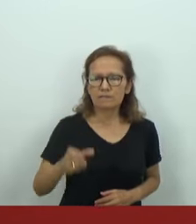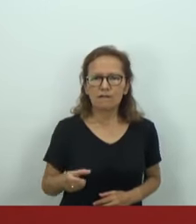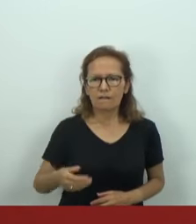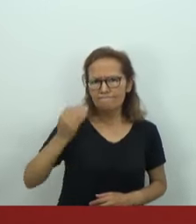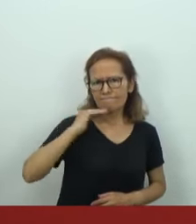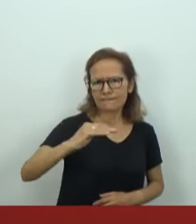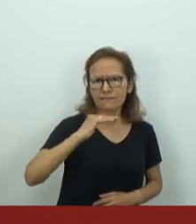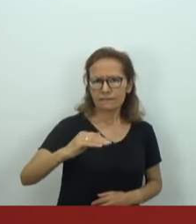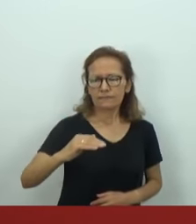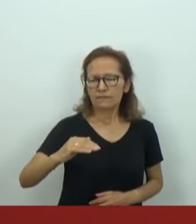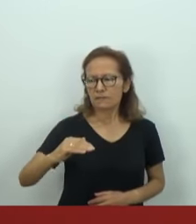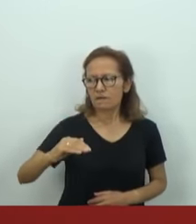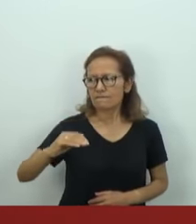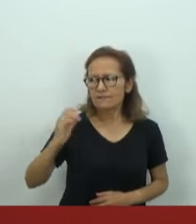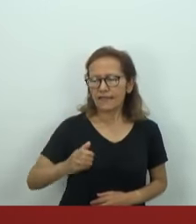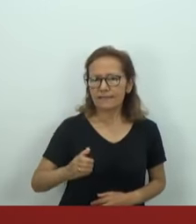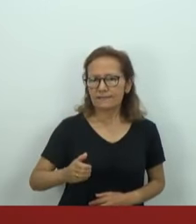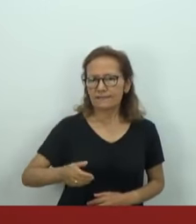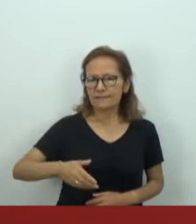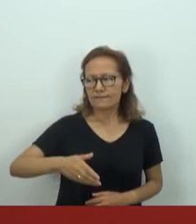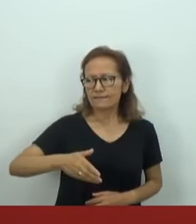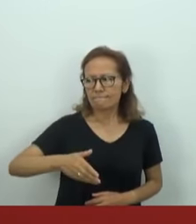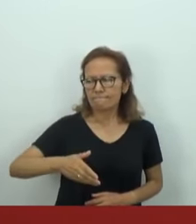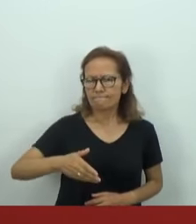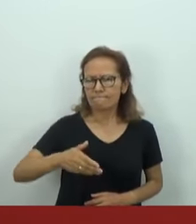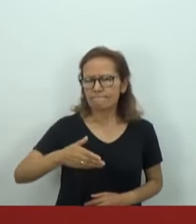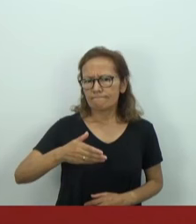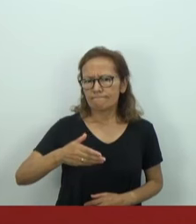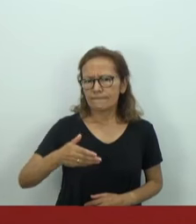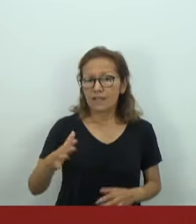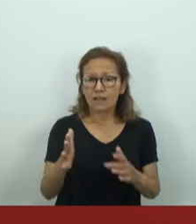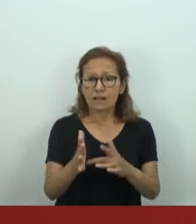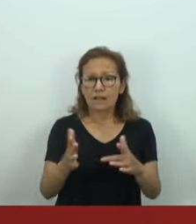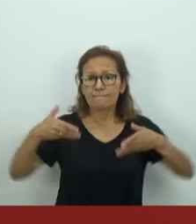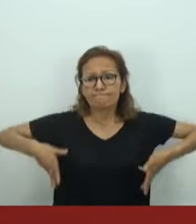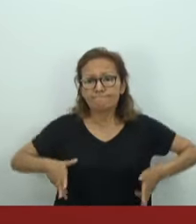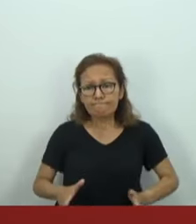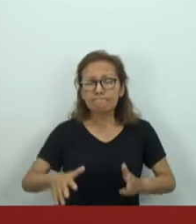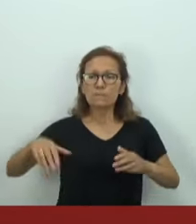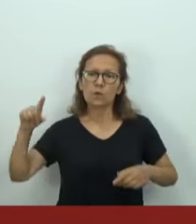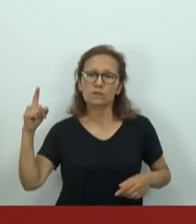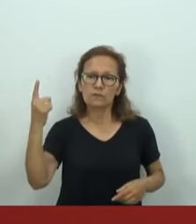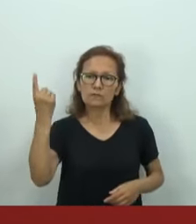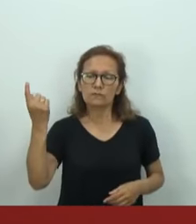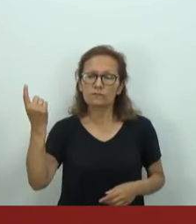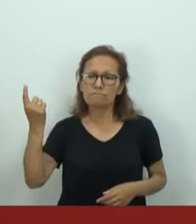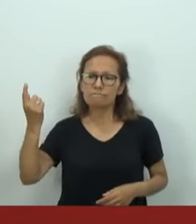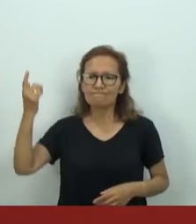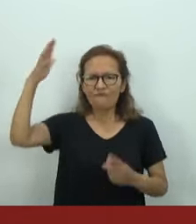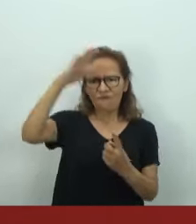Dios y tuviera por inmunda la sangre del pacto en la cual fue